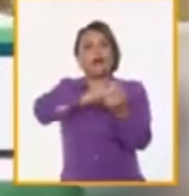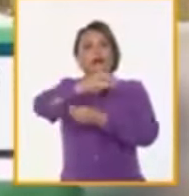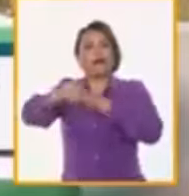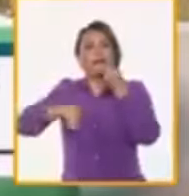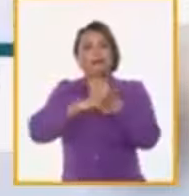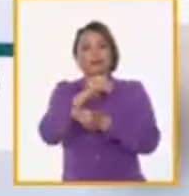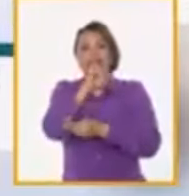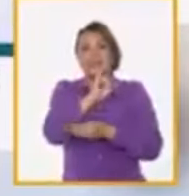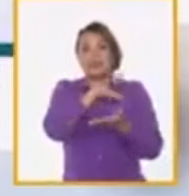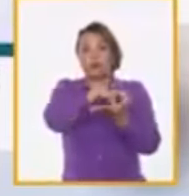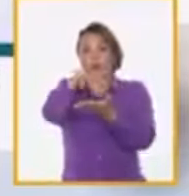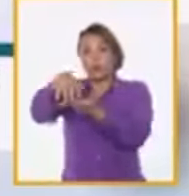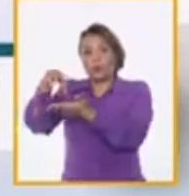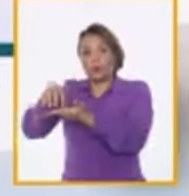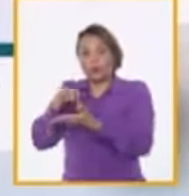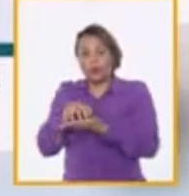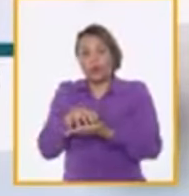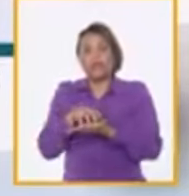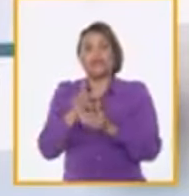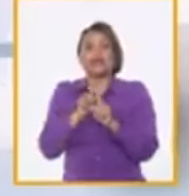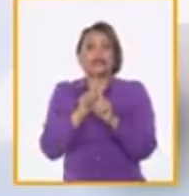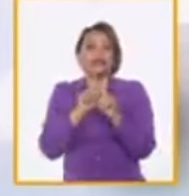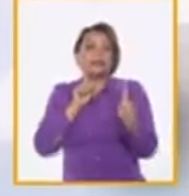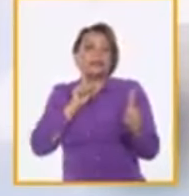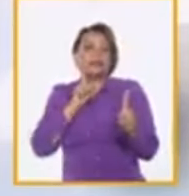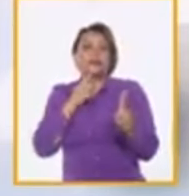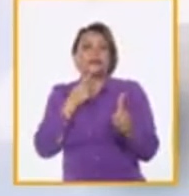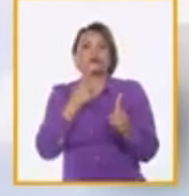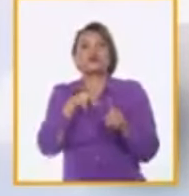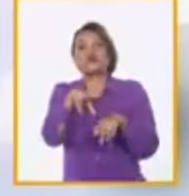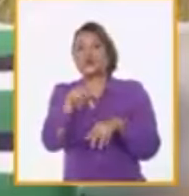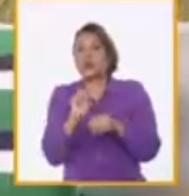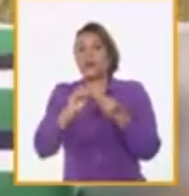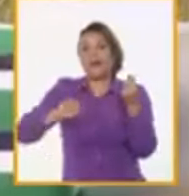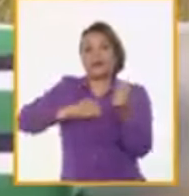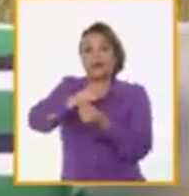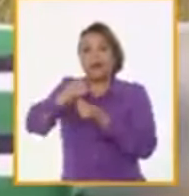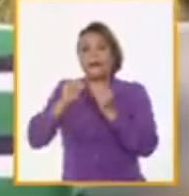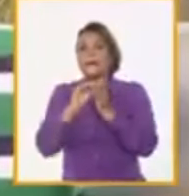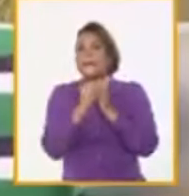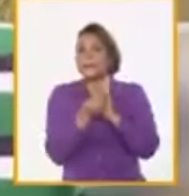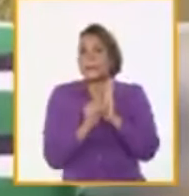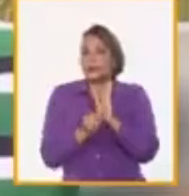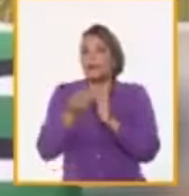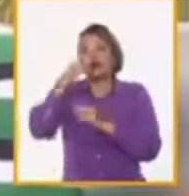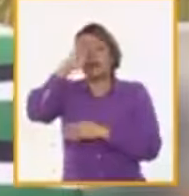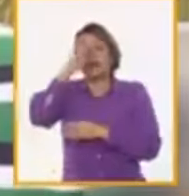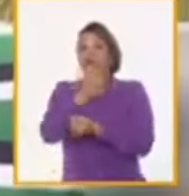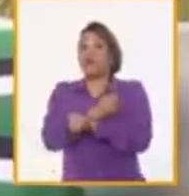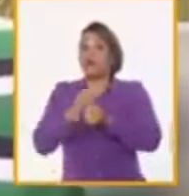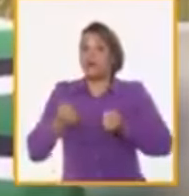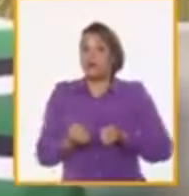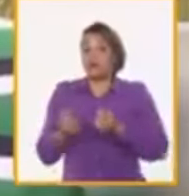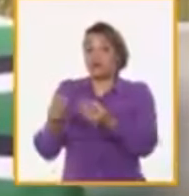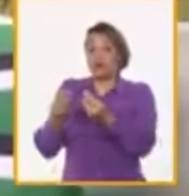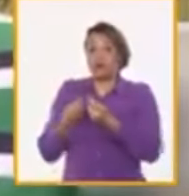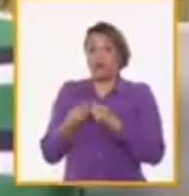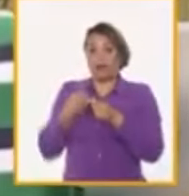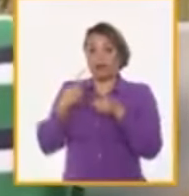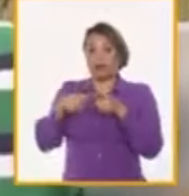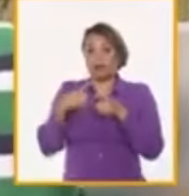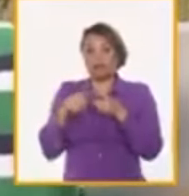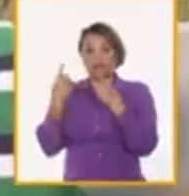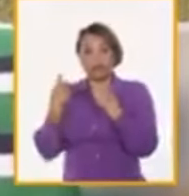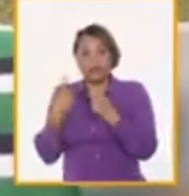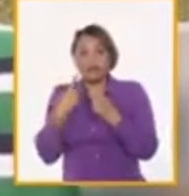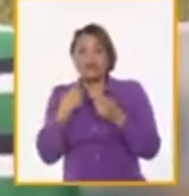6 estructuras, hemos cambiado aislamiento, hemos puesto conductor nuevo. El país, la Unión Eléctrica, ha hecho un esfuerzo supremo en darnos los recursos que se necesita para